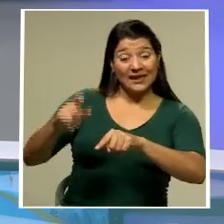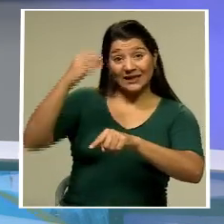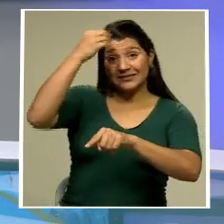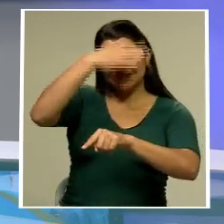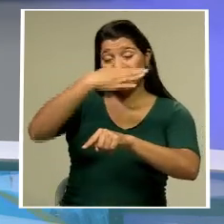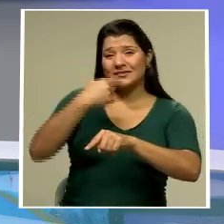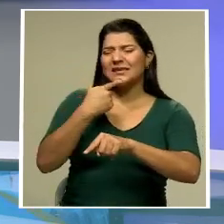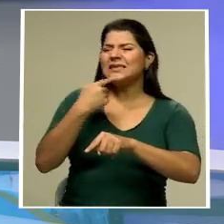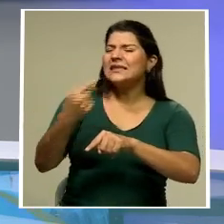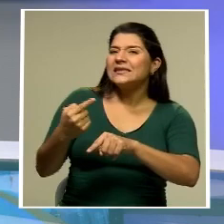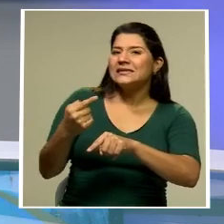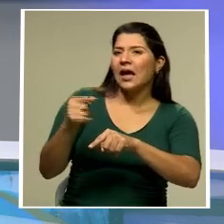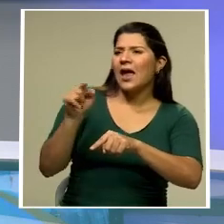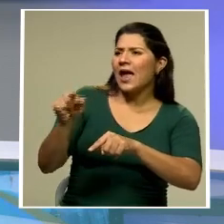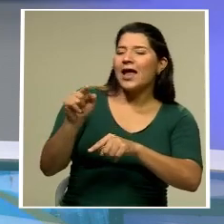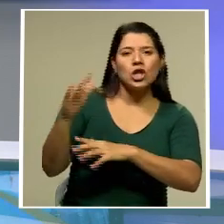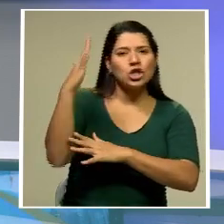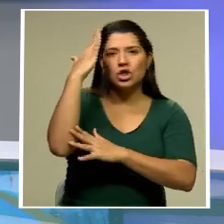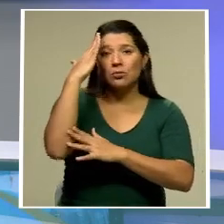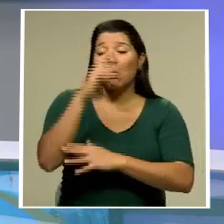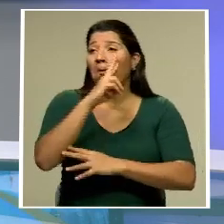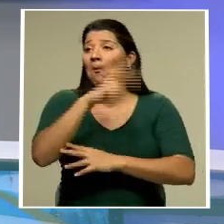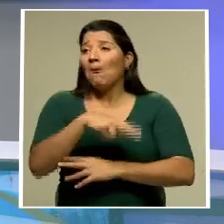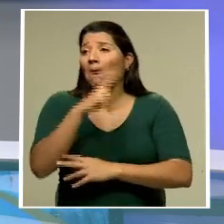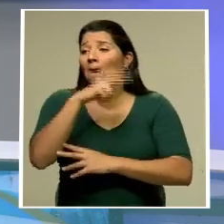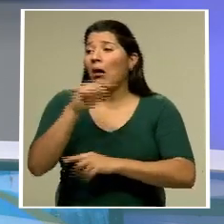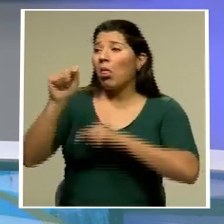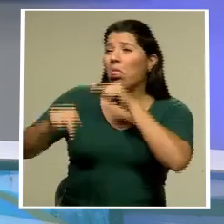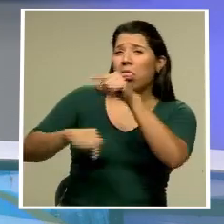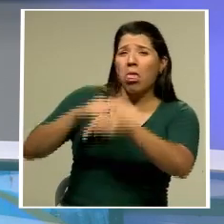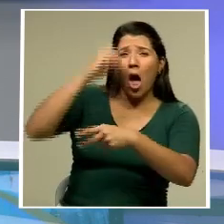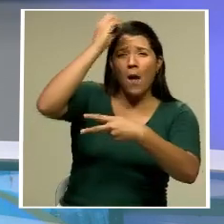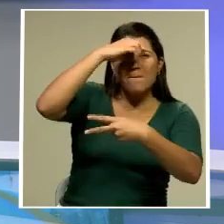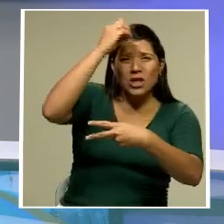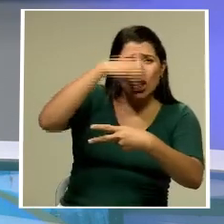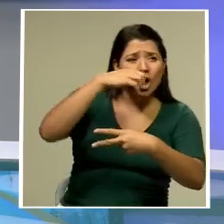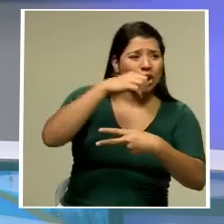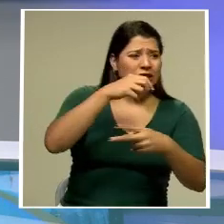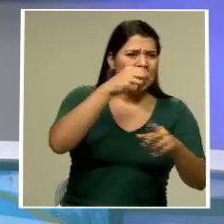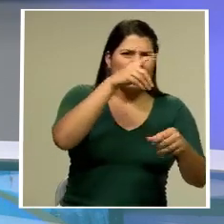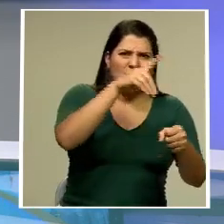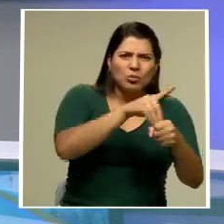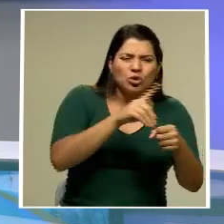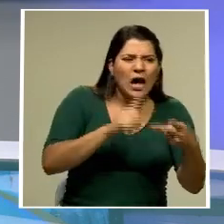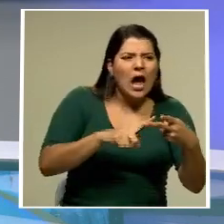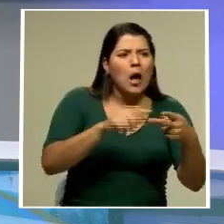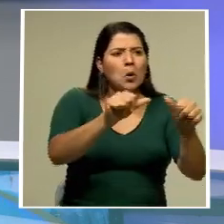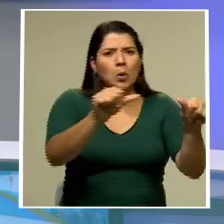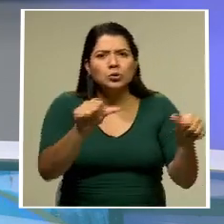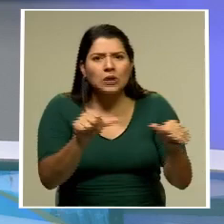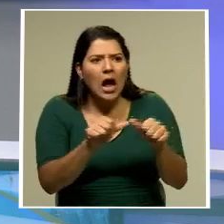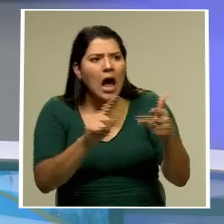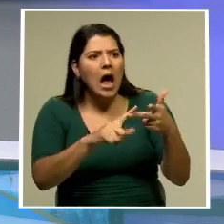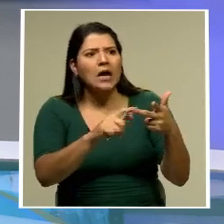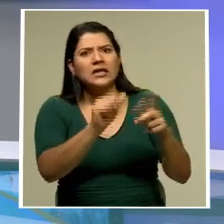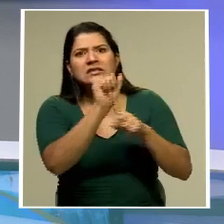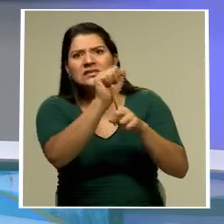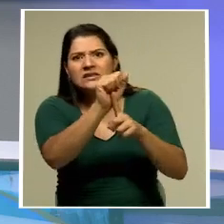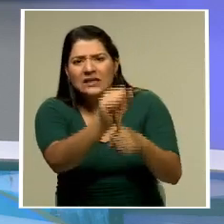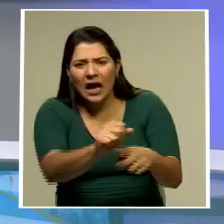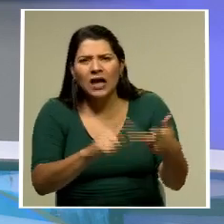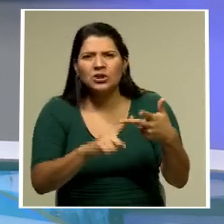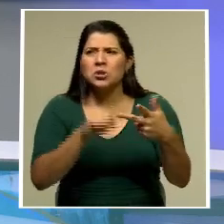y le señala que ignora las críticas y cuestionamientos tanto de sectores como de diputados en contra